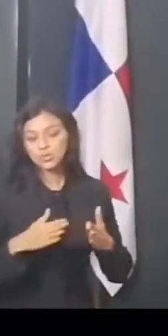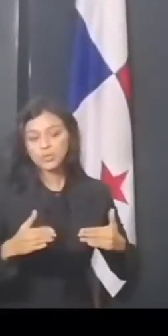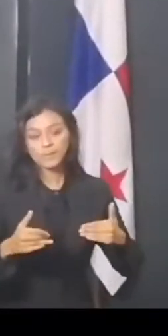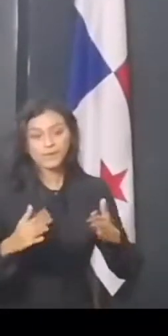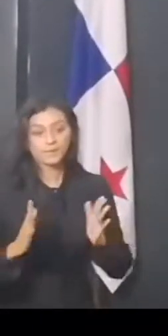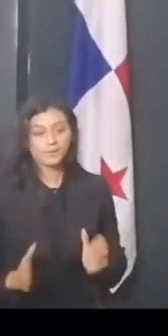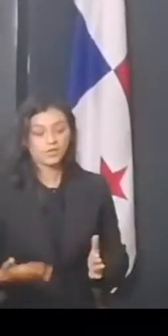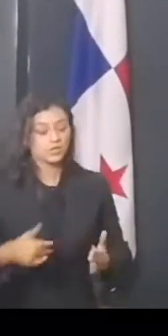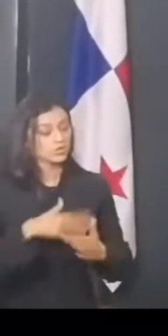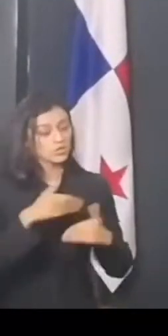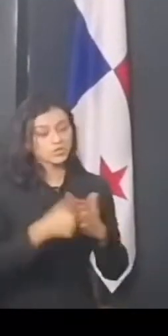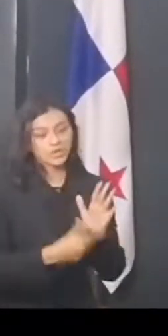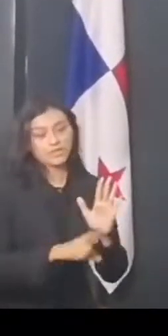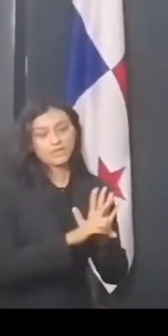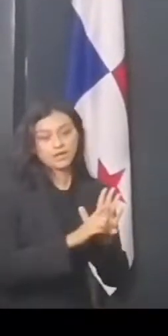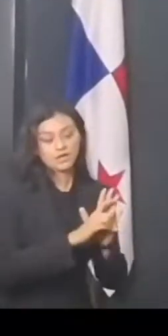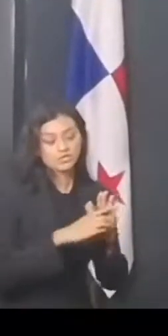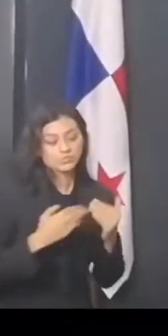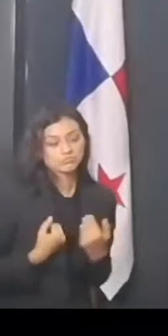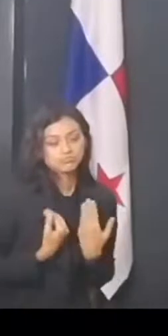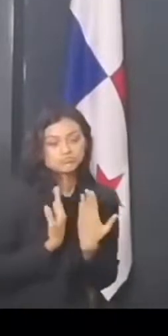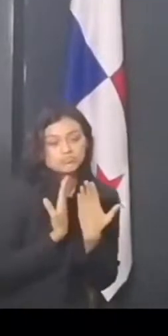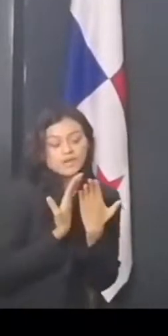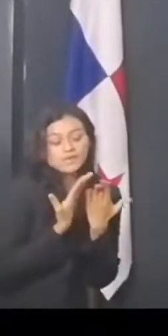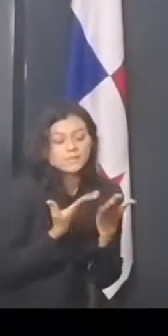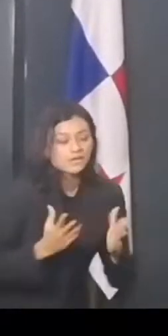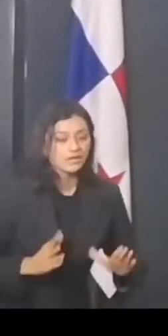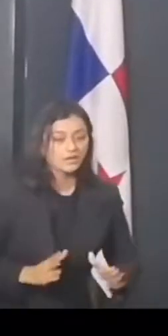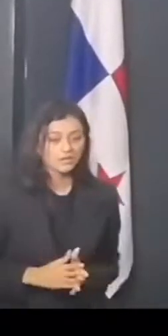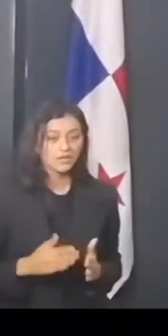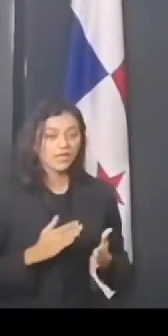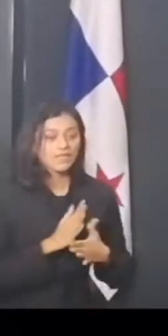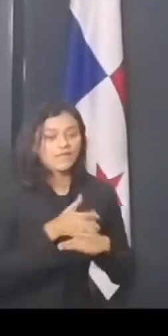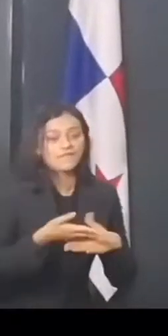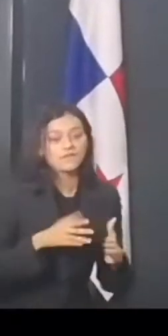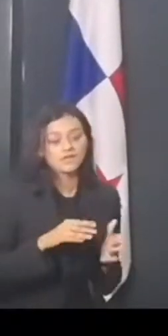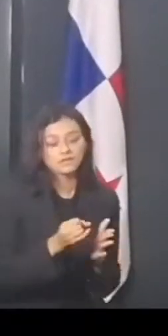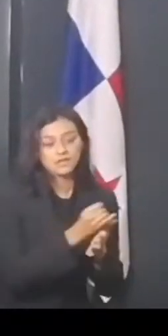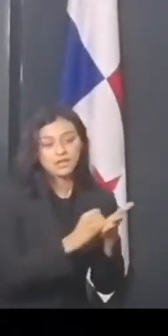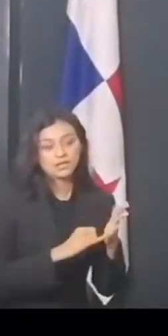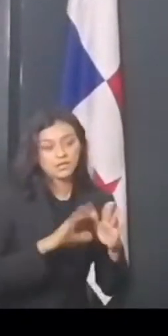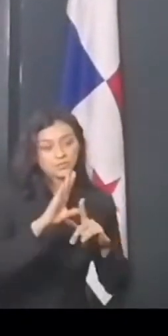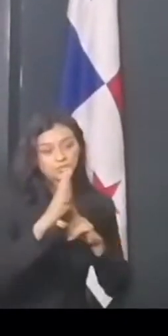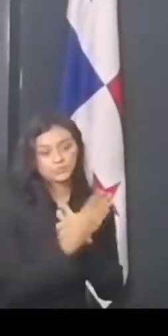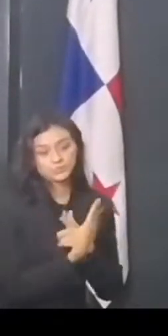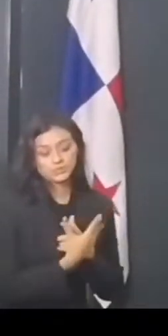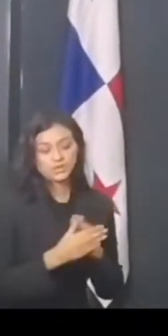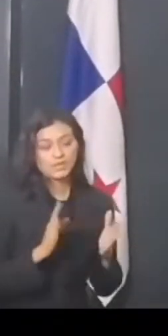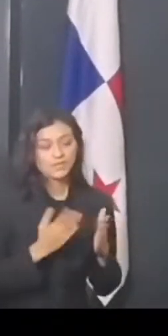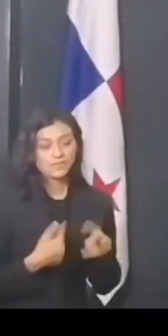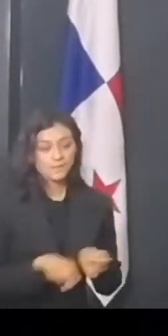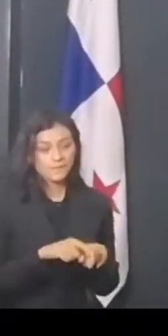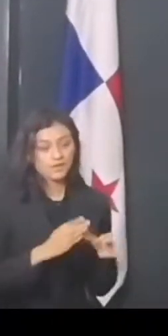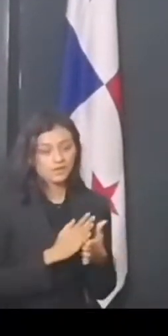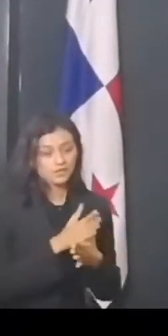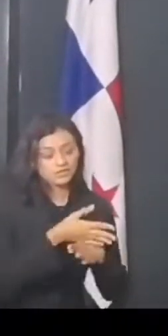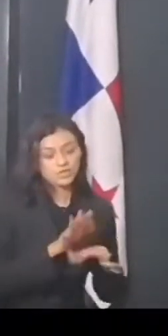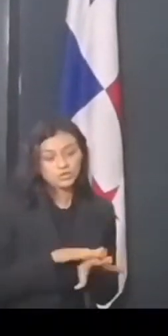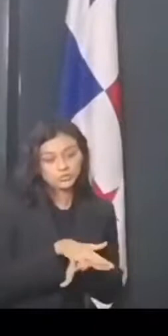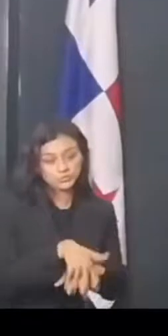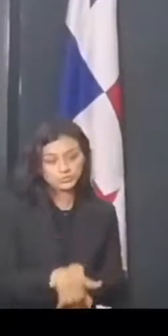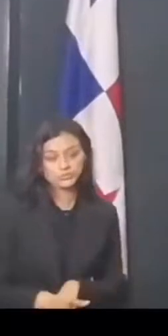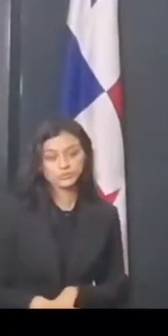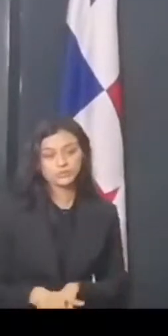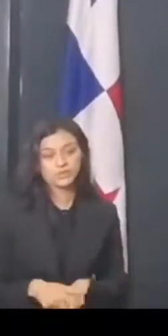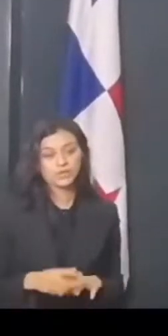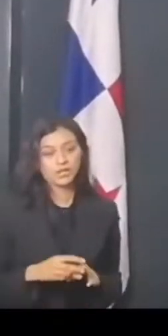nacen tengan derecho a manifestarse, a expresarse a través del arte y la cultura, y también acceso inclusivo,